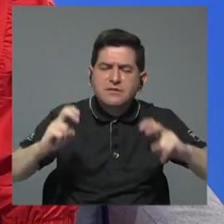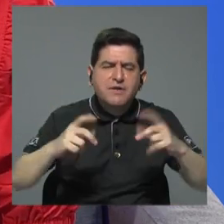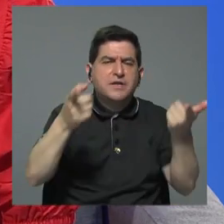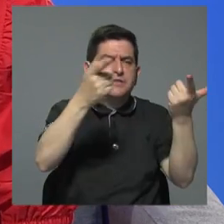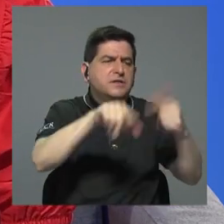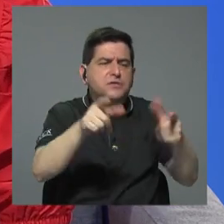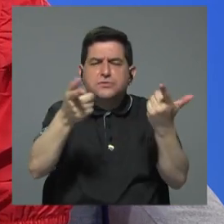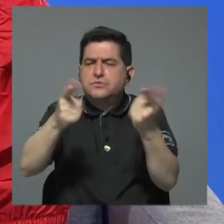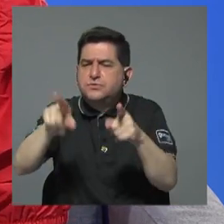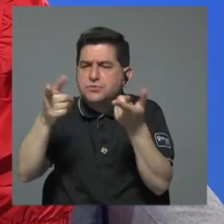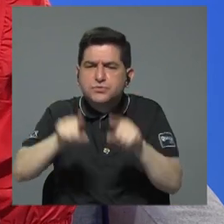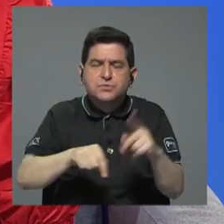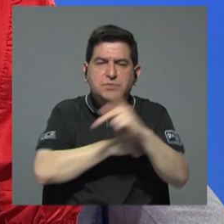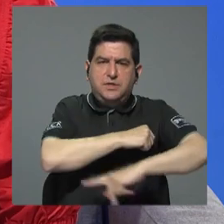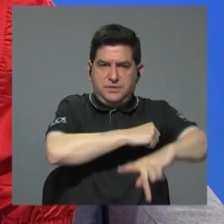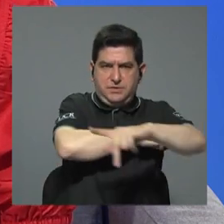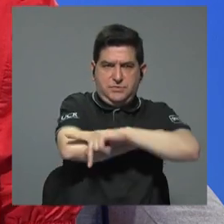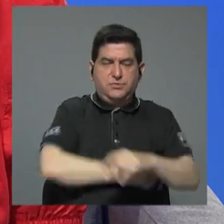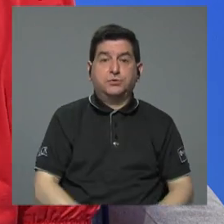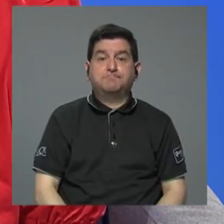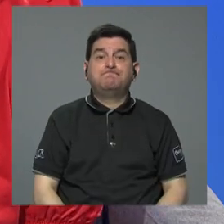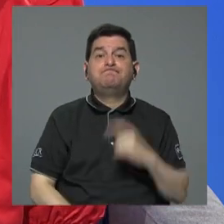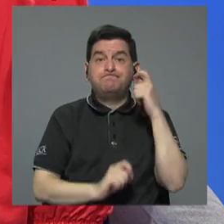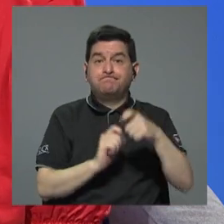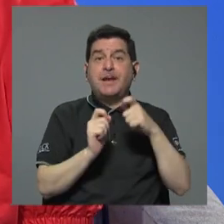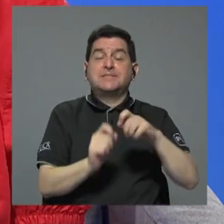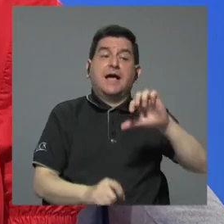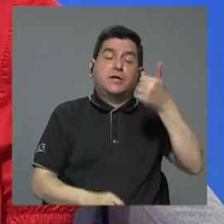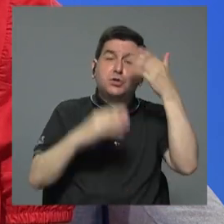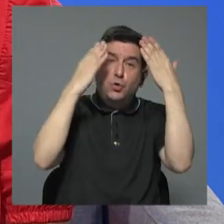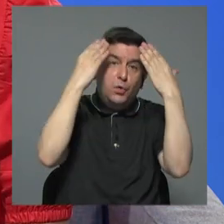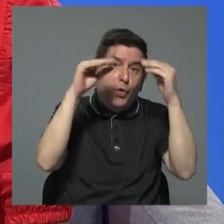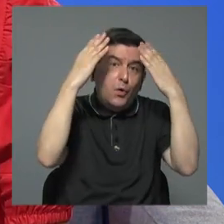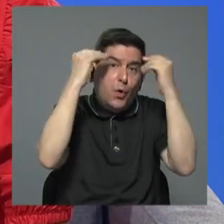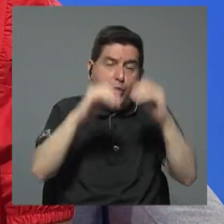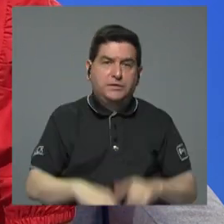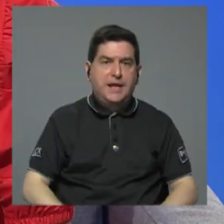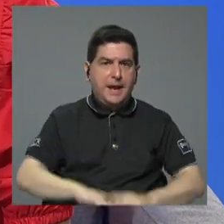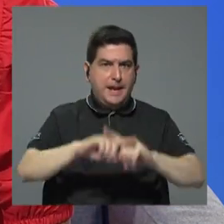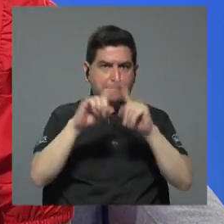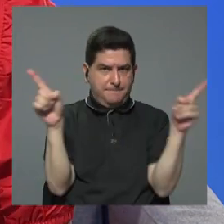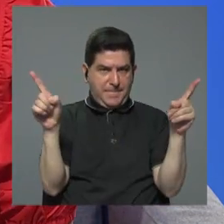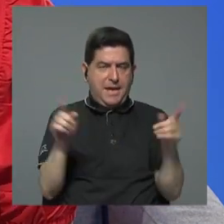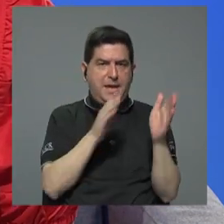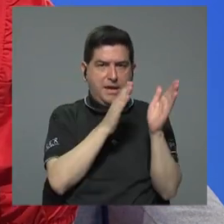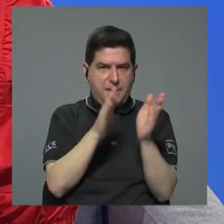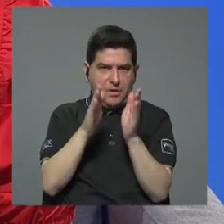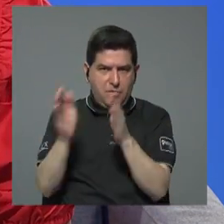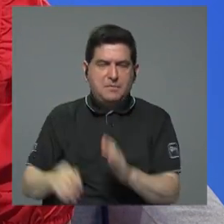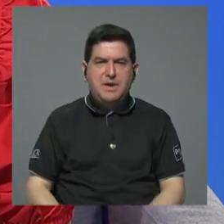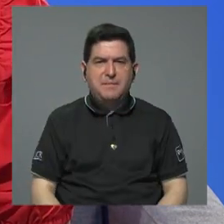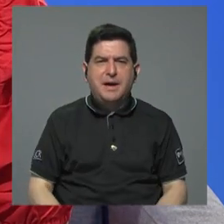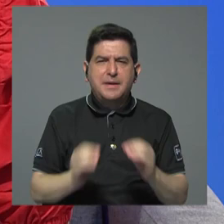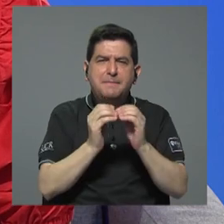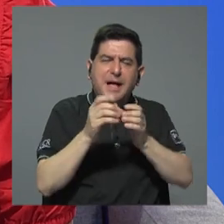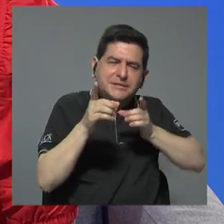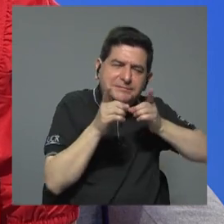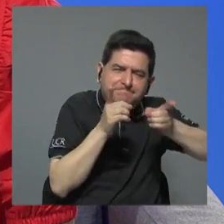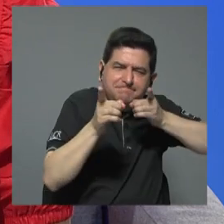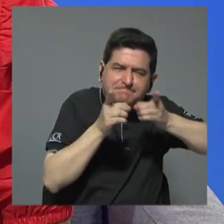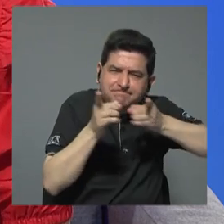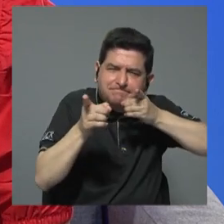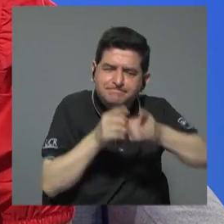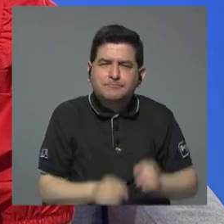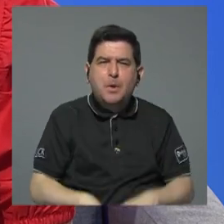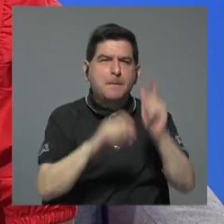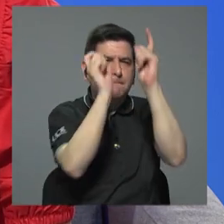acontece en nuestro país. Y precisamente otra información, pero que se las preparamos de manera más explicativa,